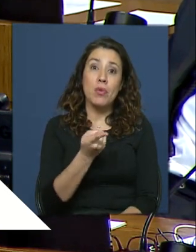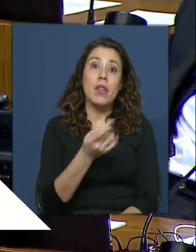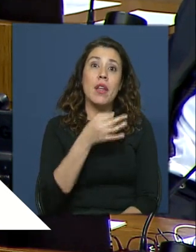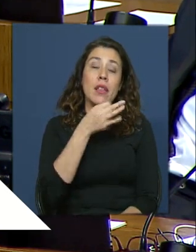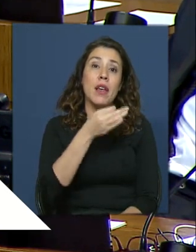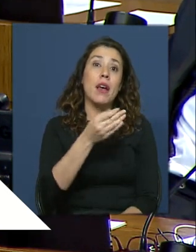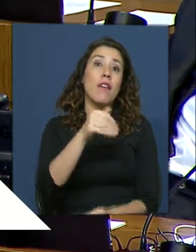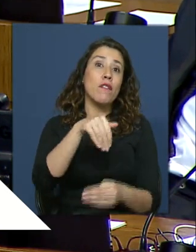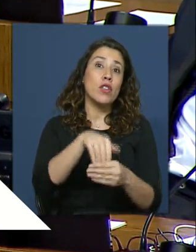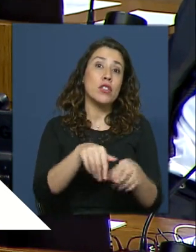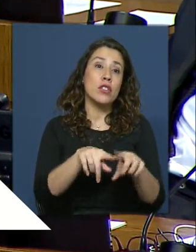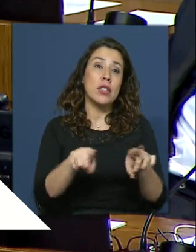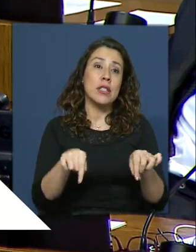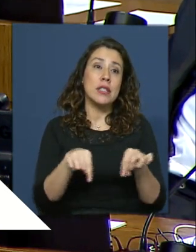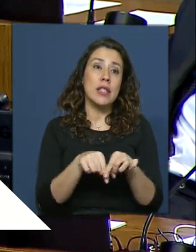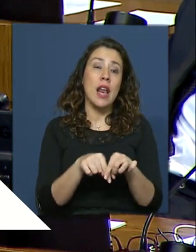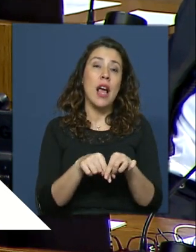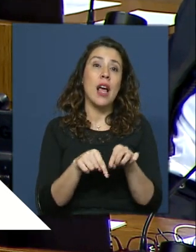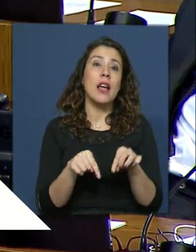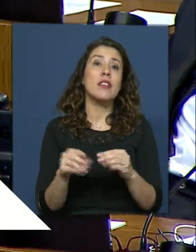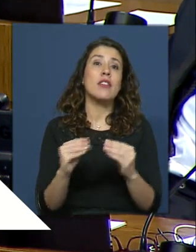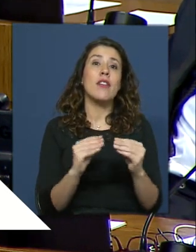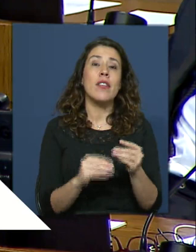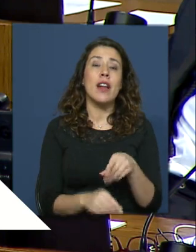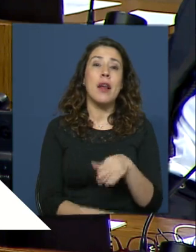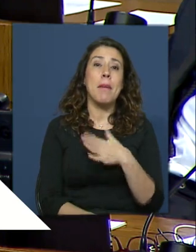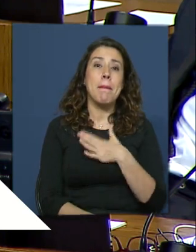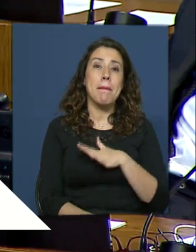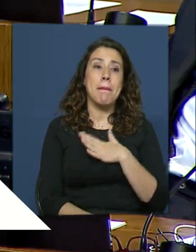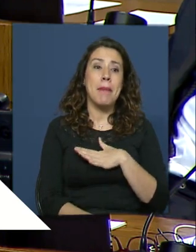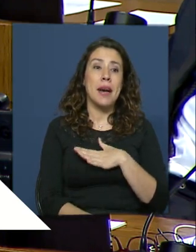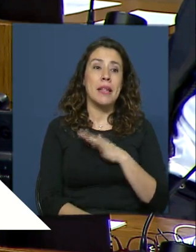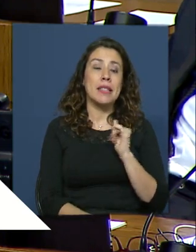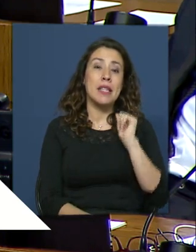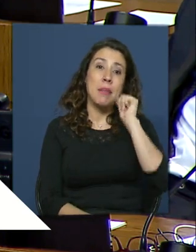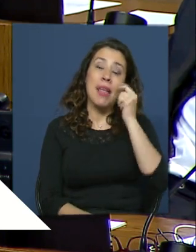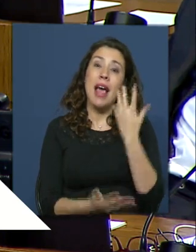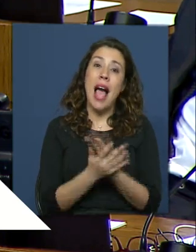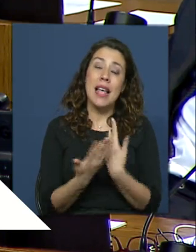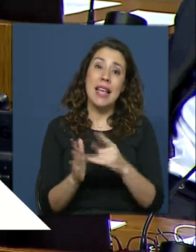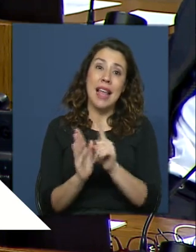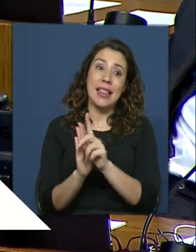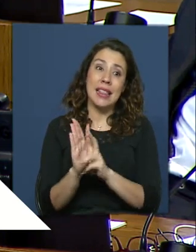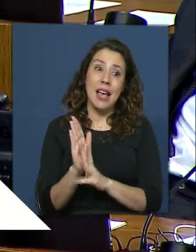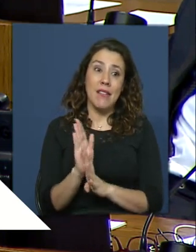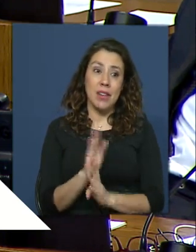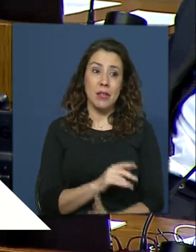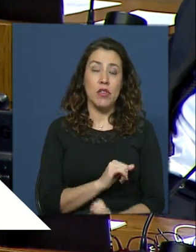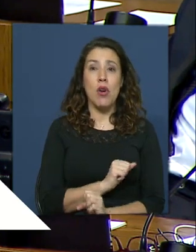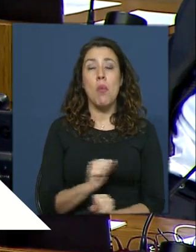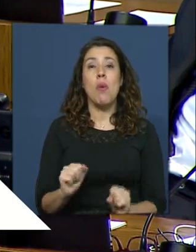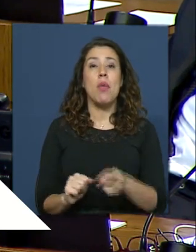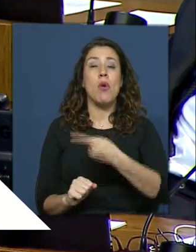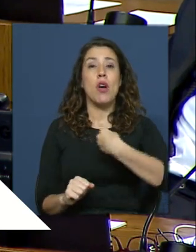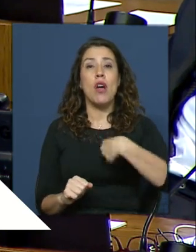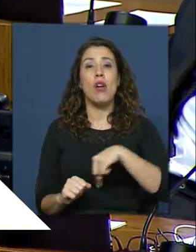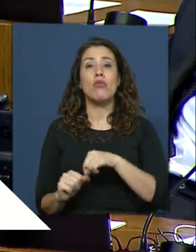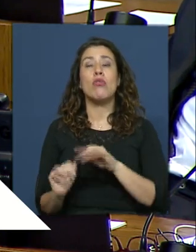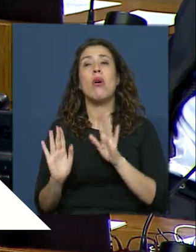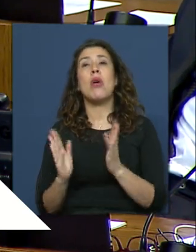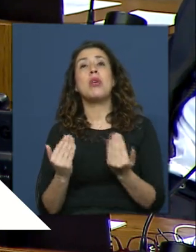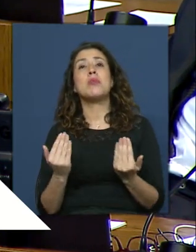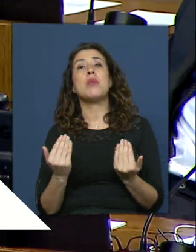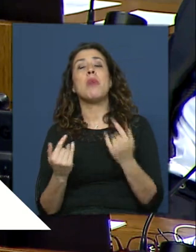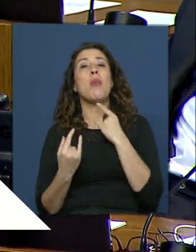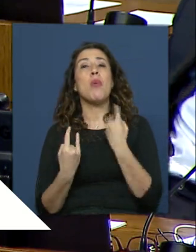a consideración de la sala que esto se vea el martes, si es que mañana ya tiene tabla. Pero lo que no podemos es dejar a la consideración